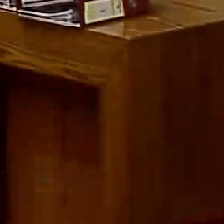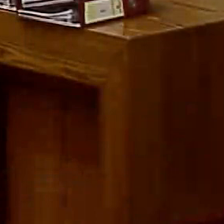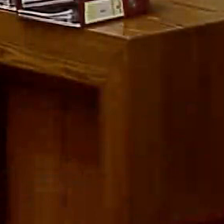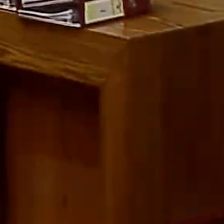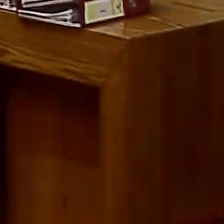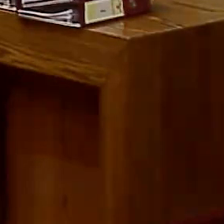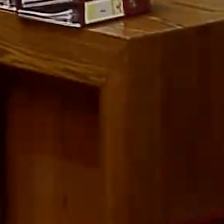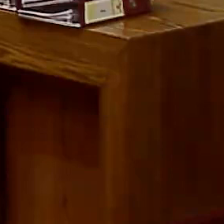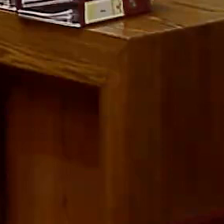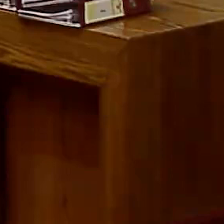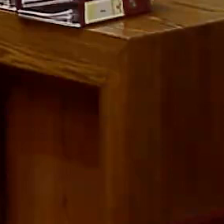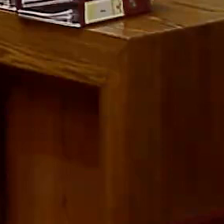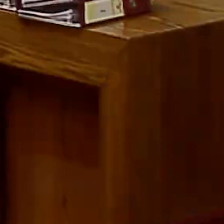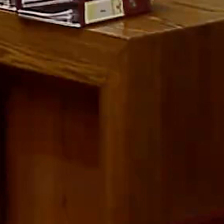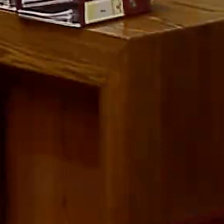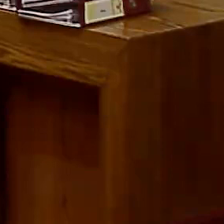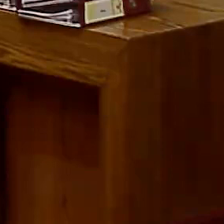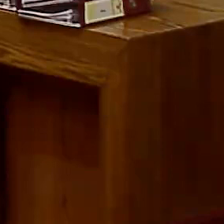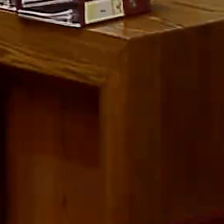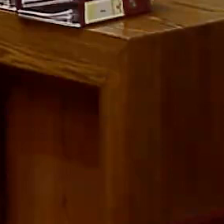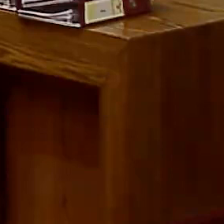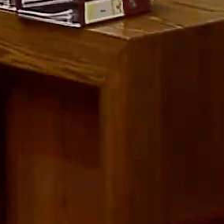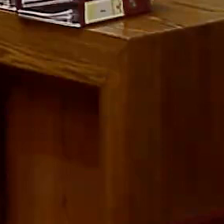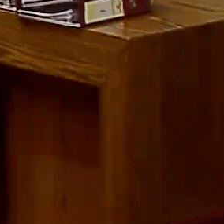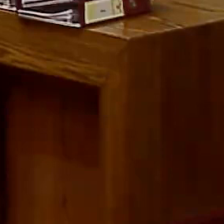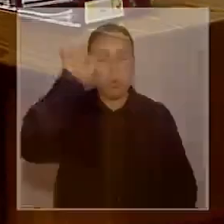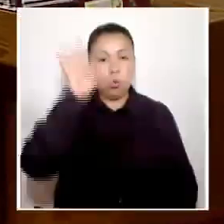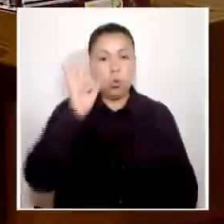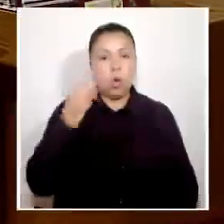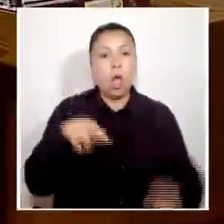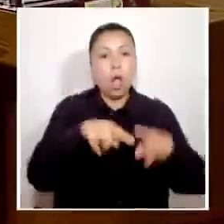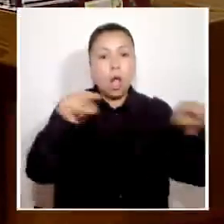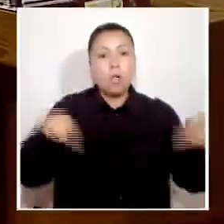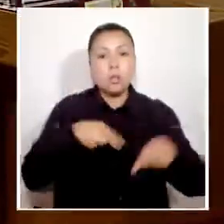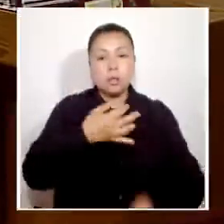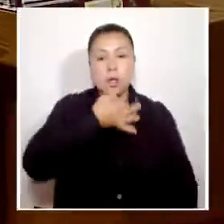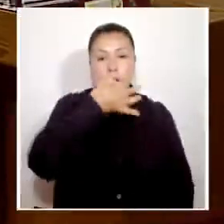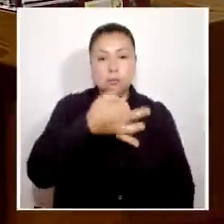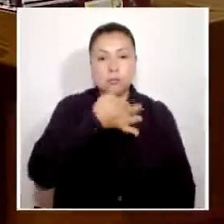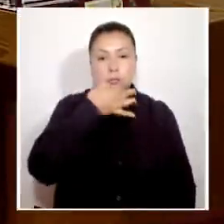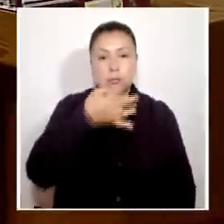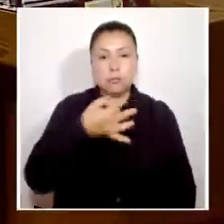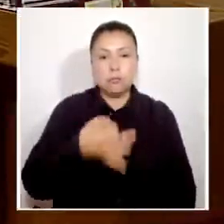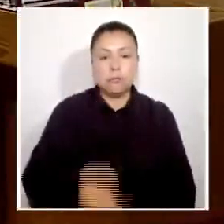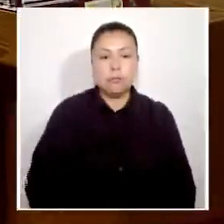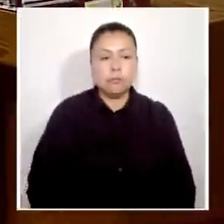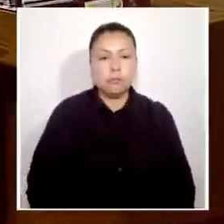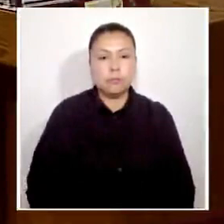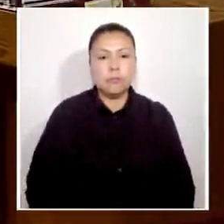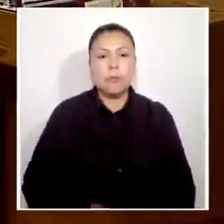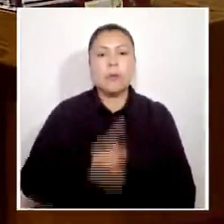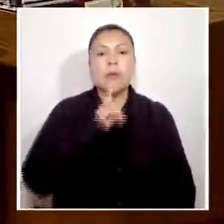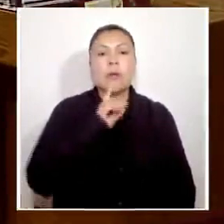sesionando en la sala tiene la palabra Don Cristian